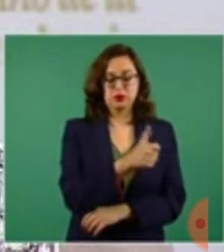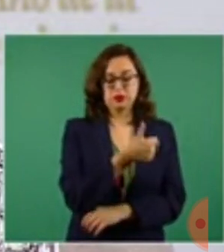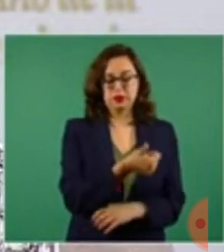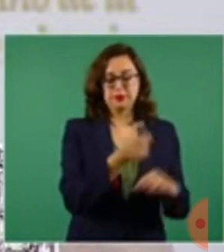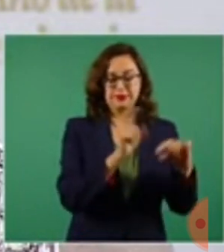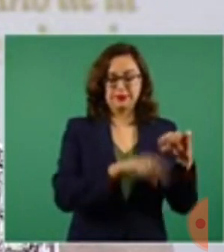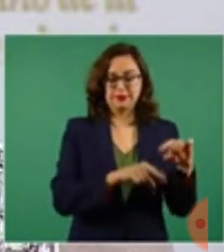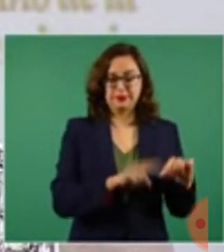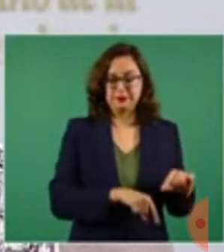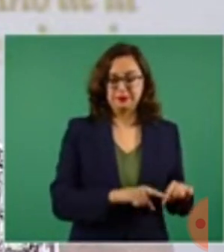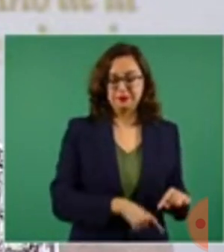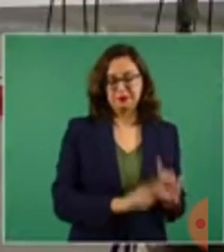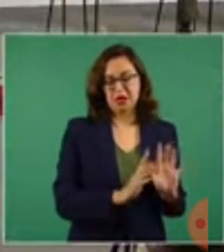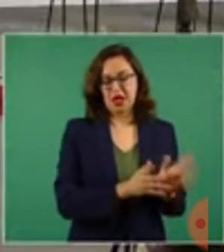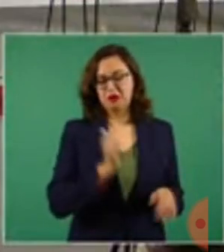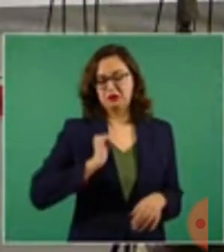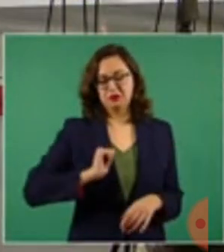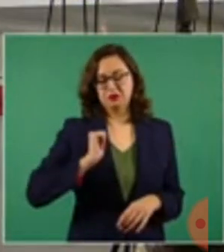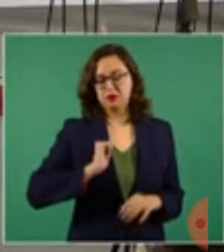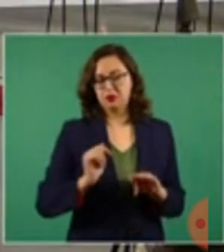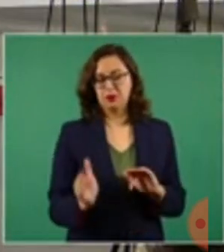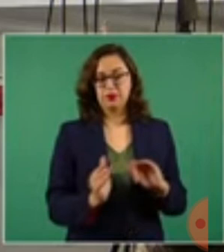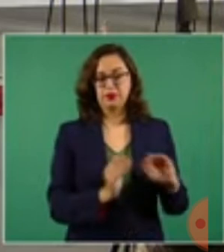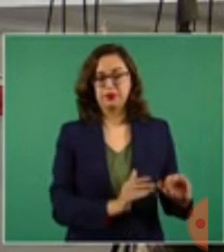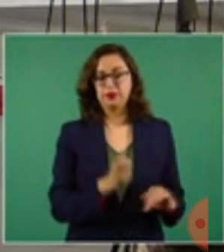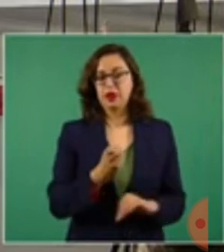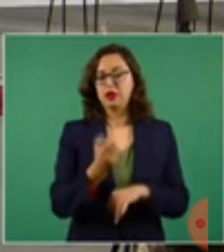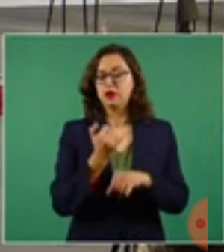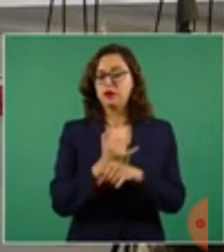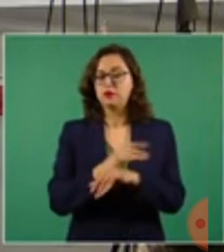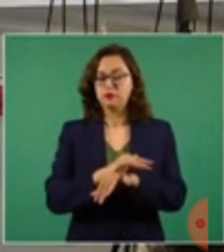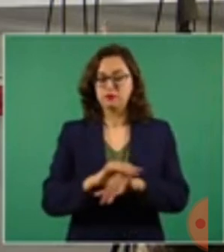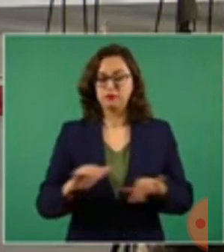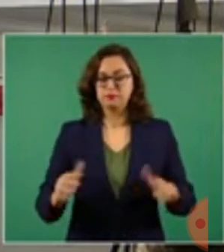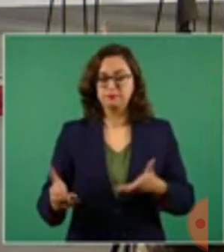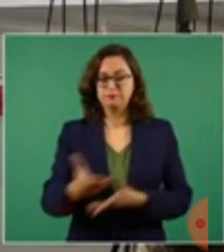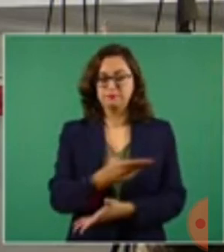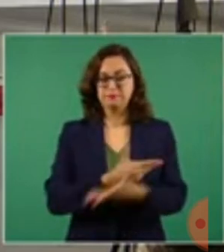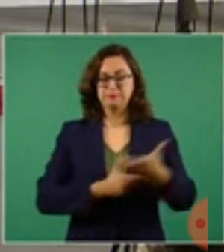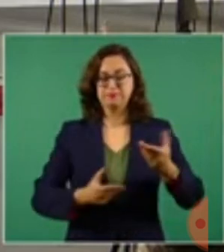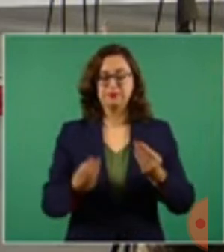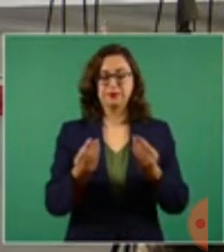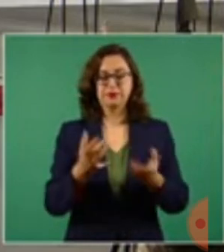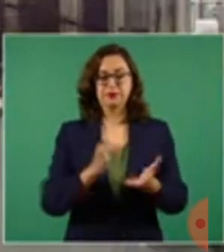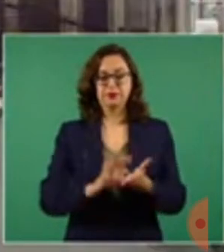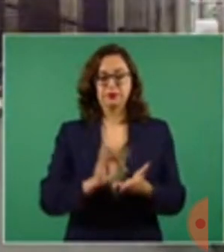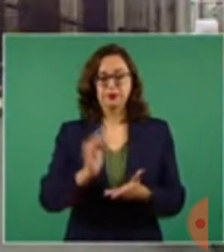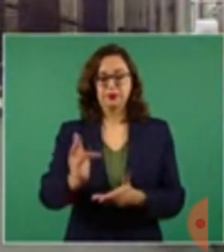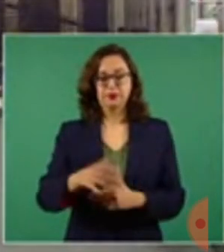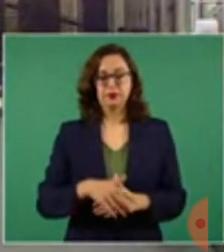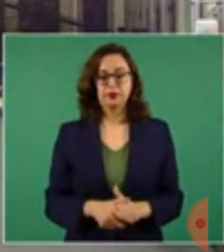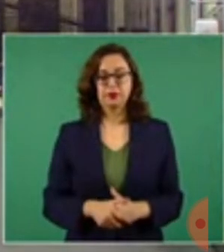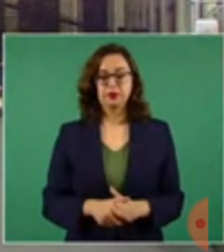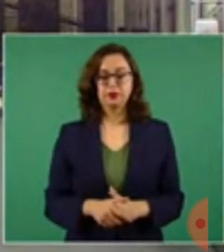226. Esta información la quería compartir con ustedes y muchas gracias.